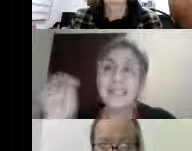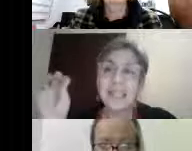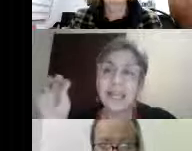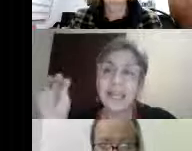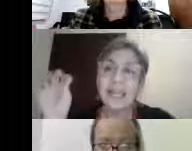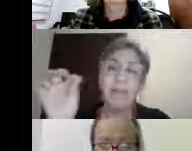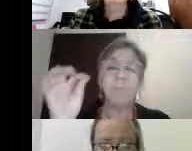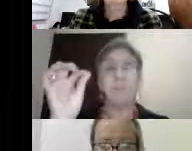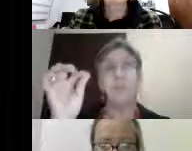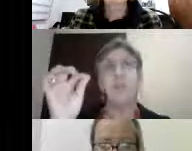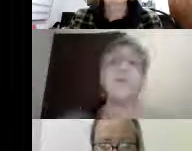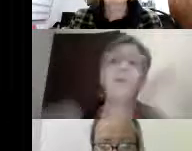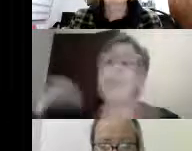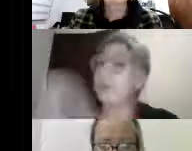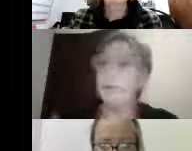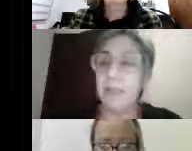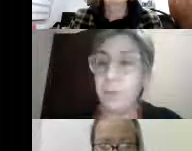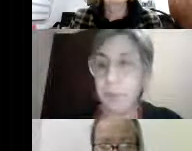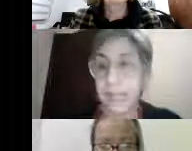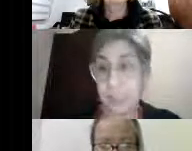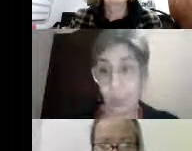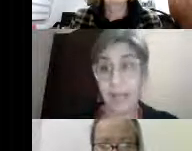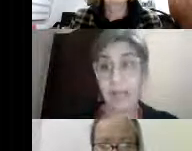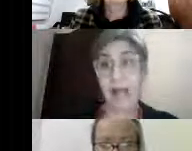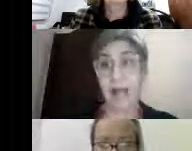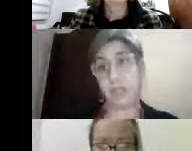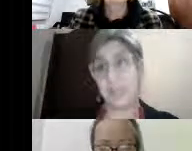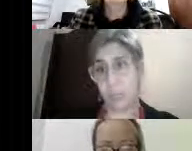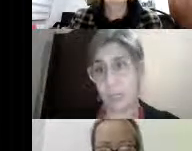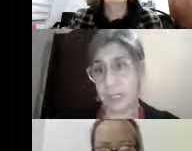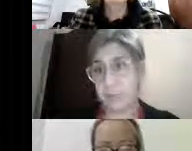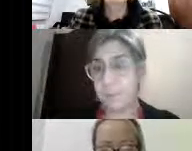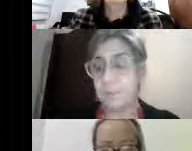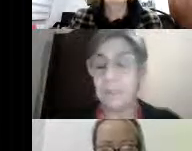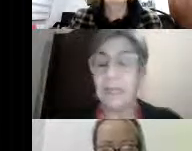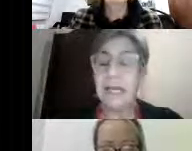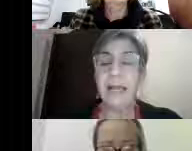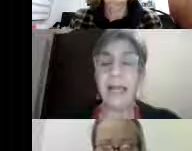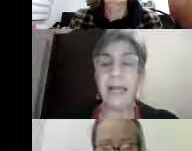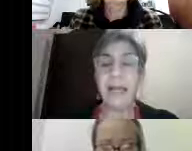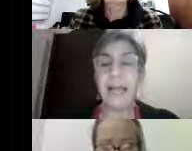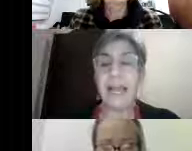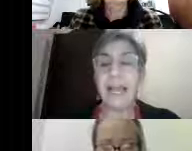eso hace que no se pueda transmitir por vía sexual a otras personas.